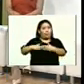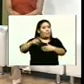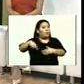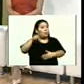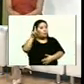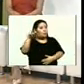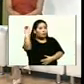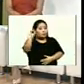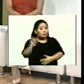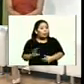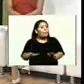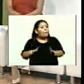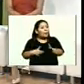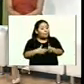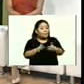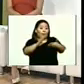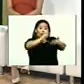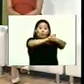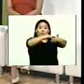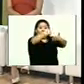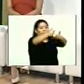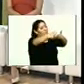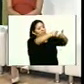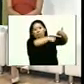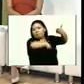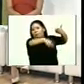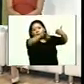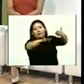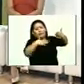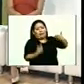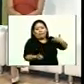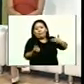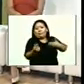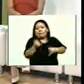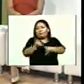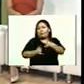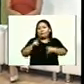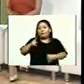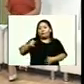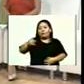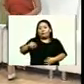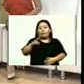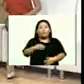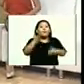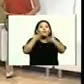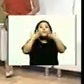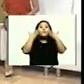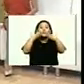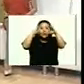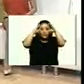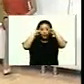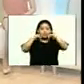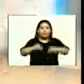octubre, para que le arranque la hoja al calendario, porque vamos acercándonos al final de este 2019. Que tenga feliz noche.